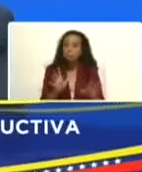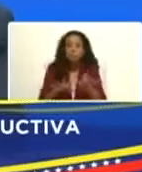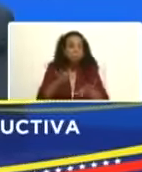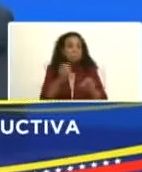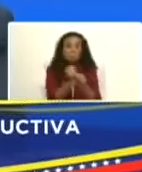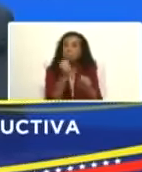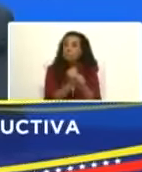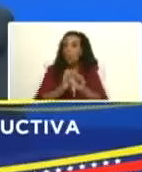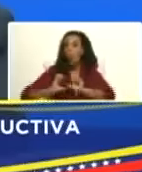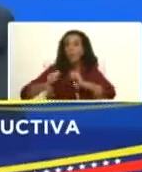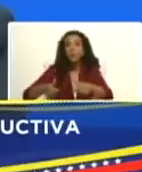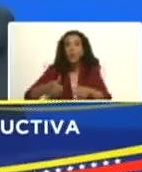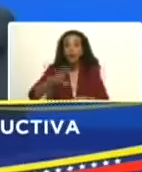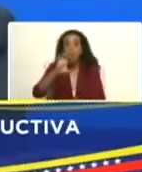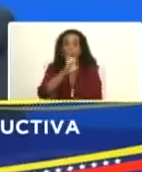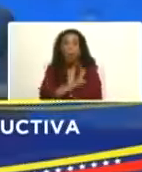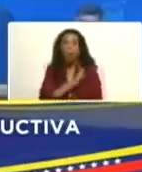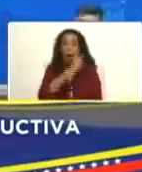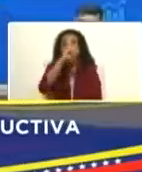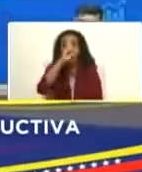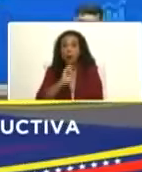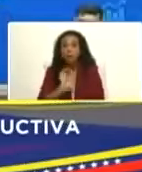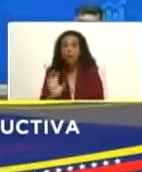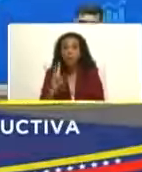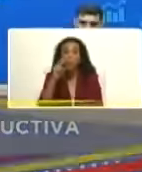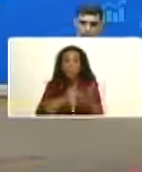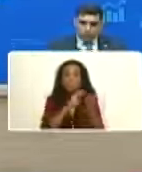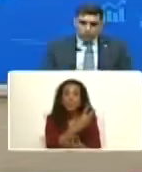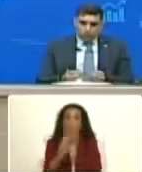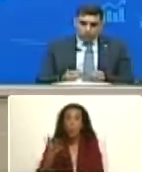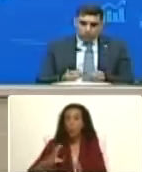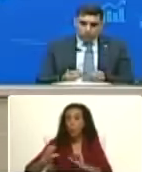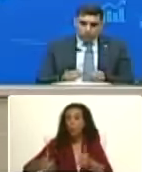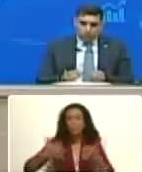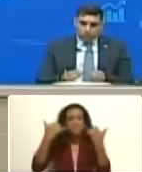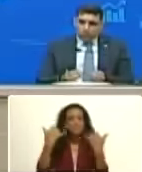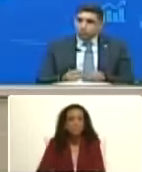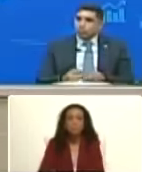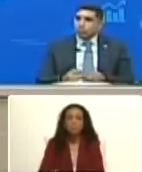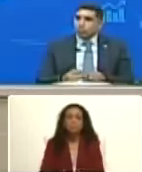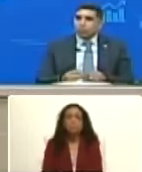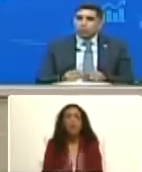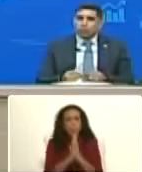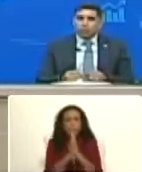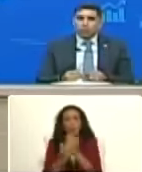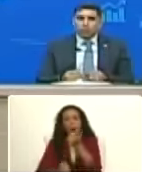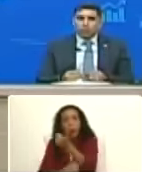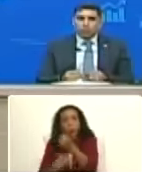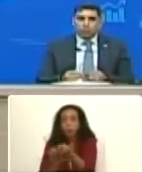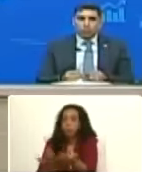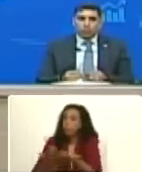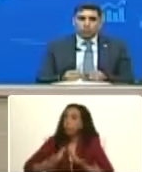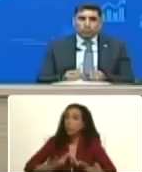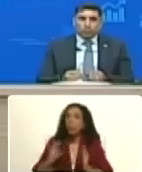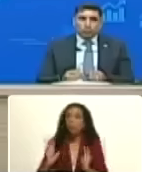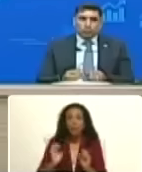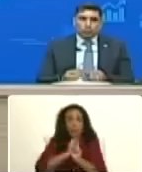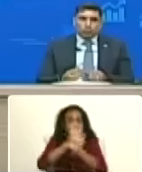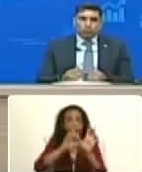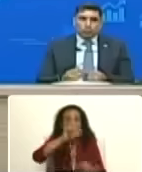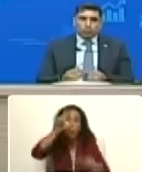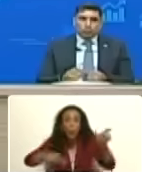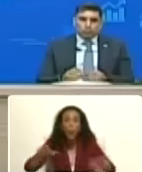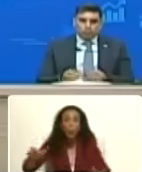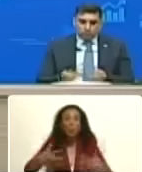Activar, arrancando el año, tenemos que activarnos temprano. Y pido el aporte sincero de todas las